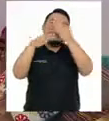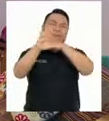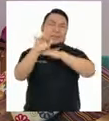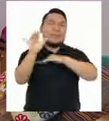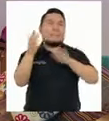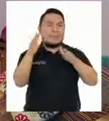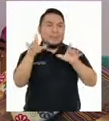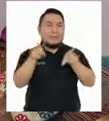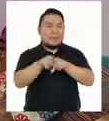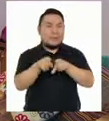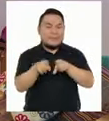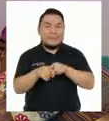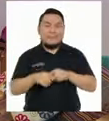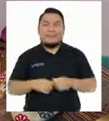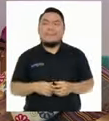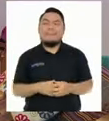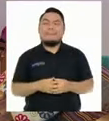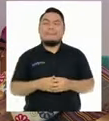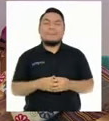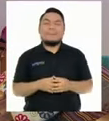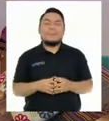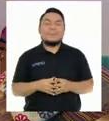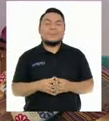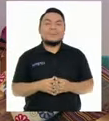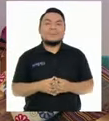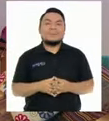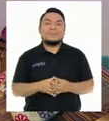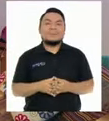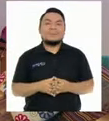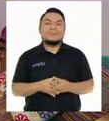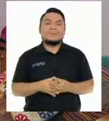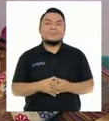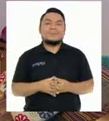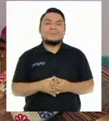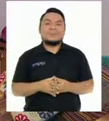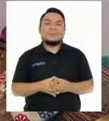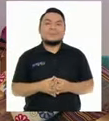Eso. Oh.